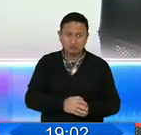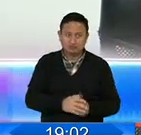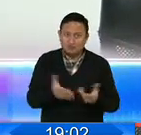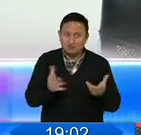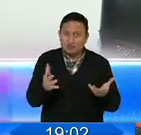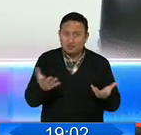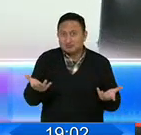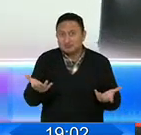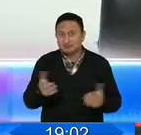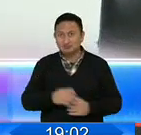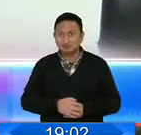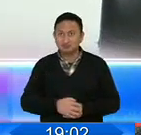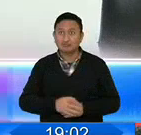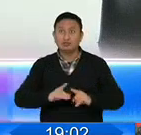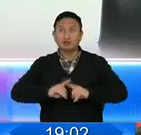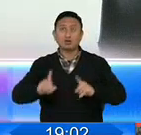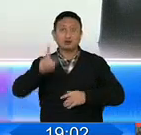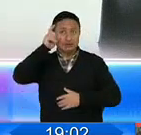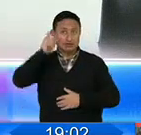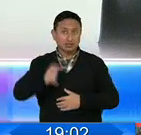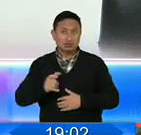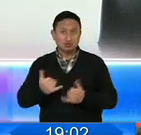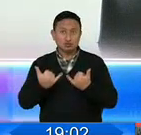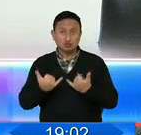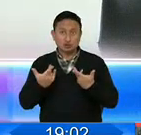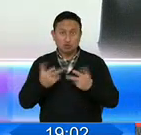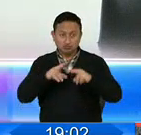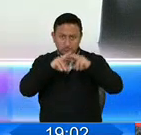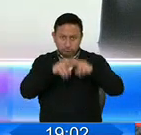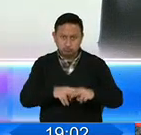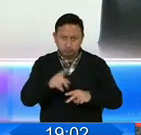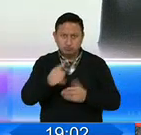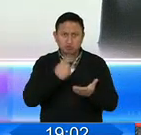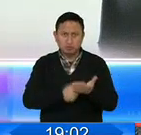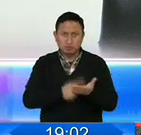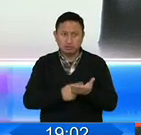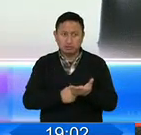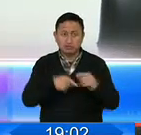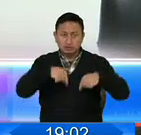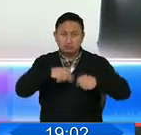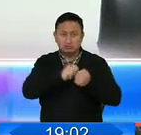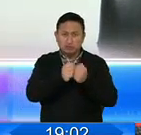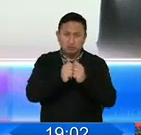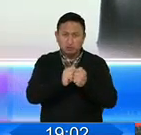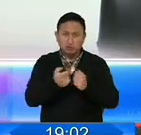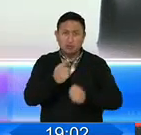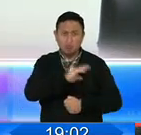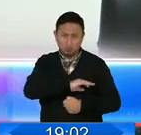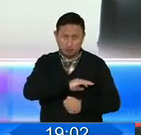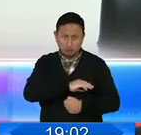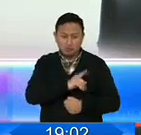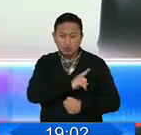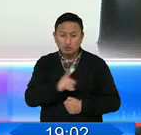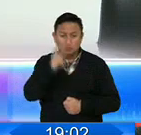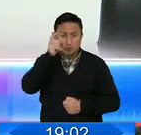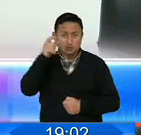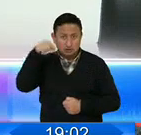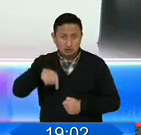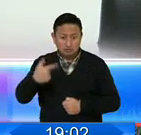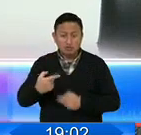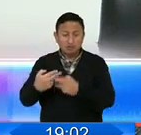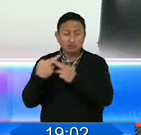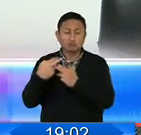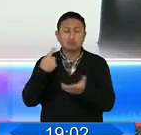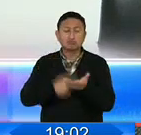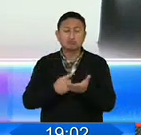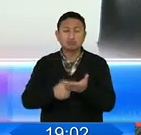vacunarse. Pero la Fiscalía no está para hacer un análisis de corrección o incorrección moral. A la Fiscalía lo que le corresponde es determinar si